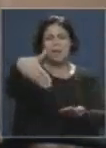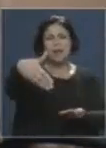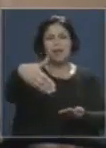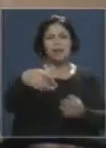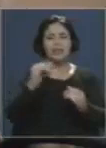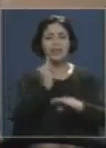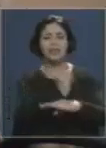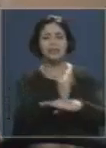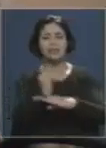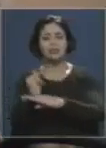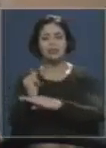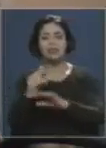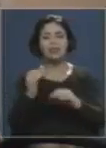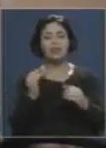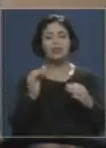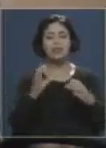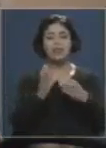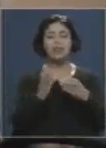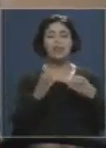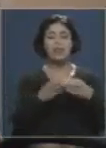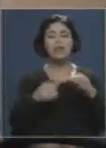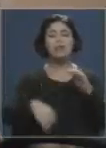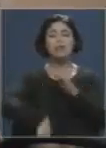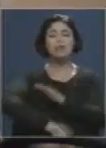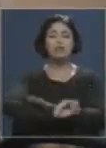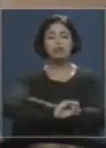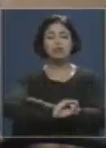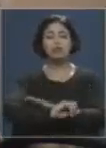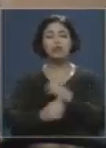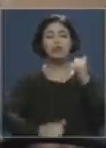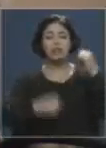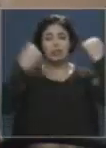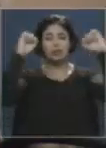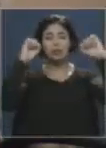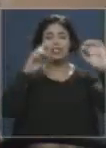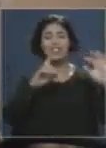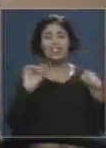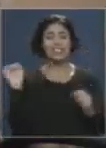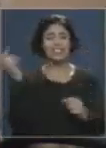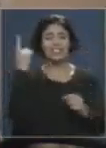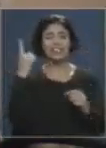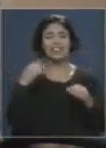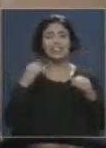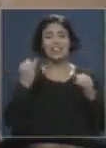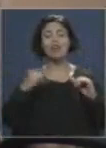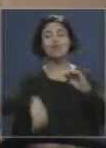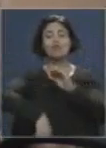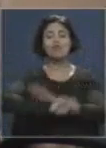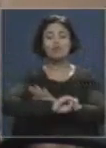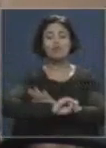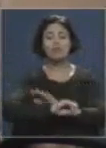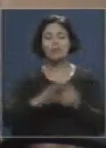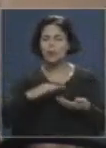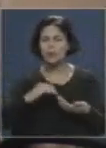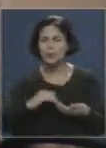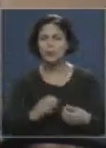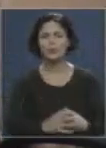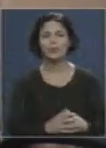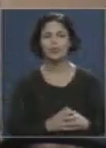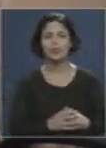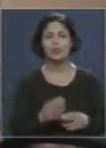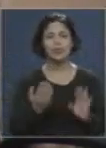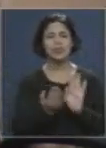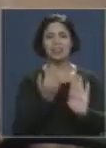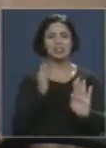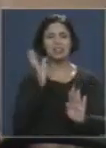de instituciones de fútbol o del deporte en general y de fútbol en particular, perdón, que antes